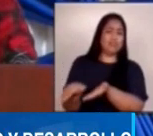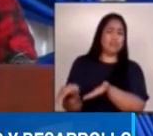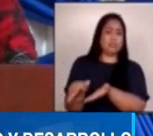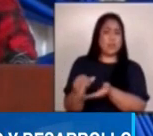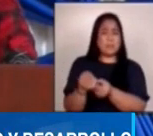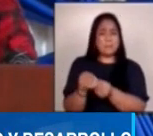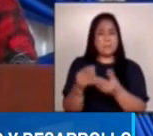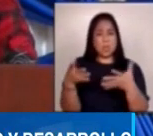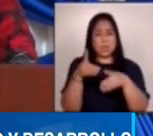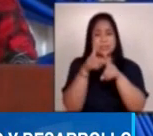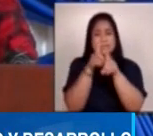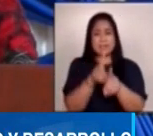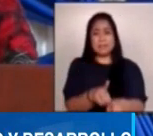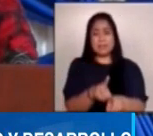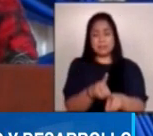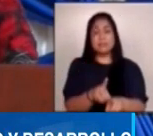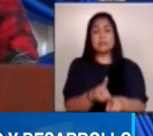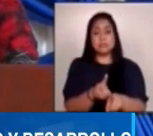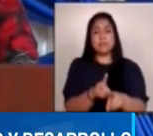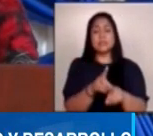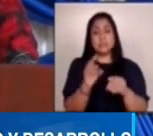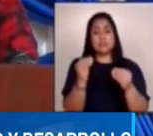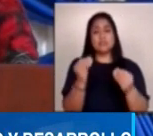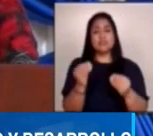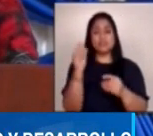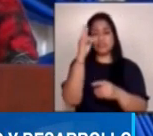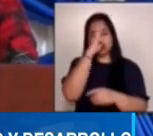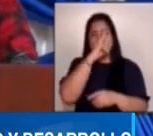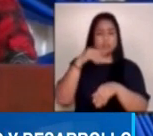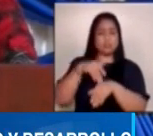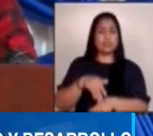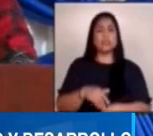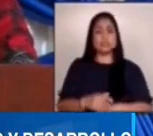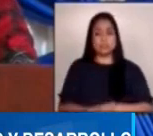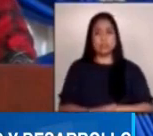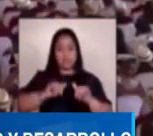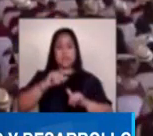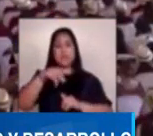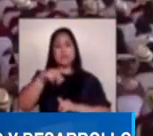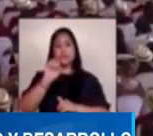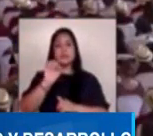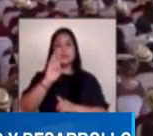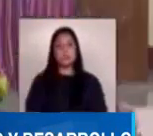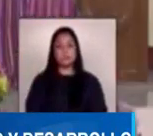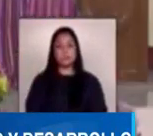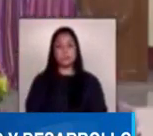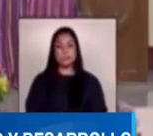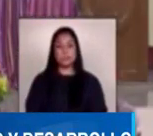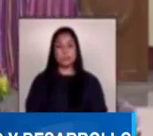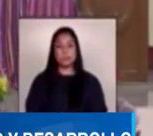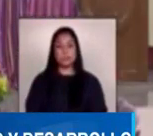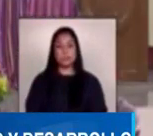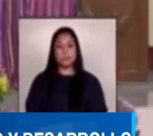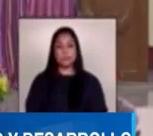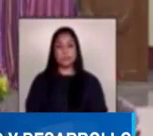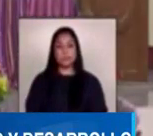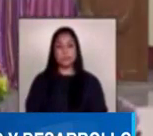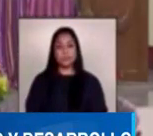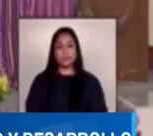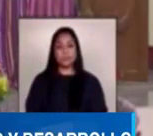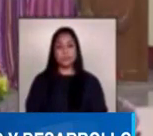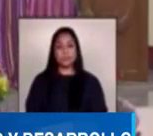de tanta discriminación y de tanto racismo y estamos aquí